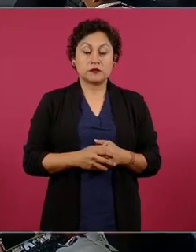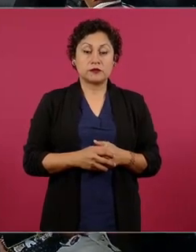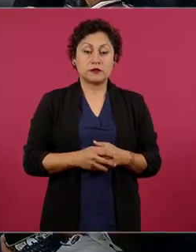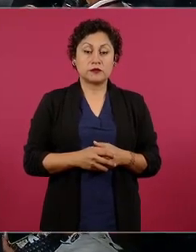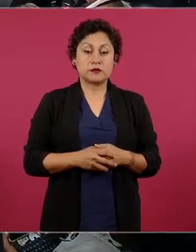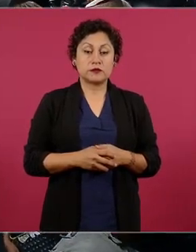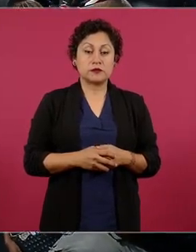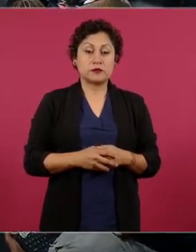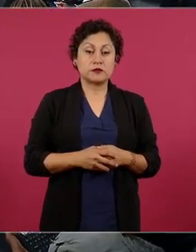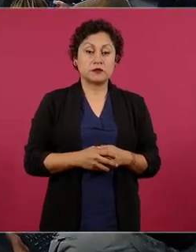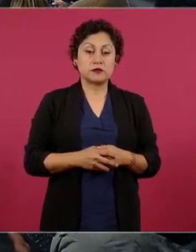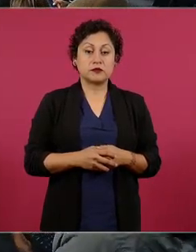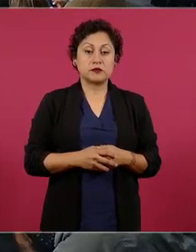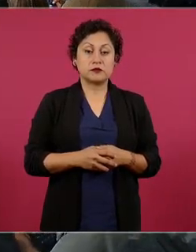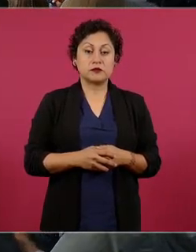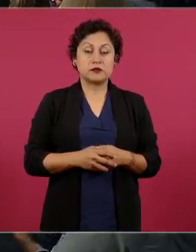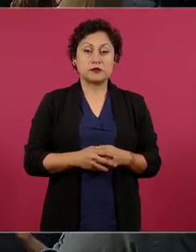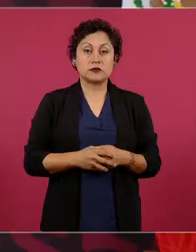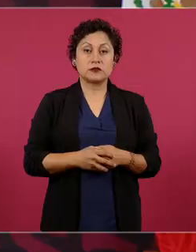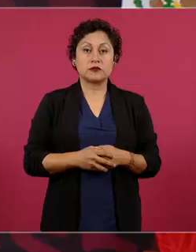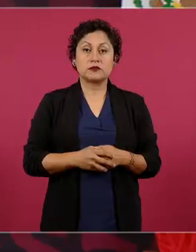puedan decir: aquí yace